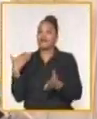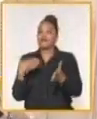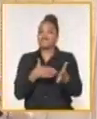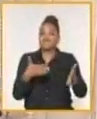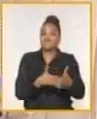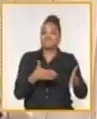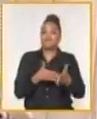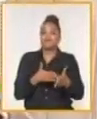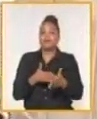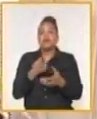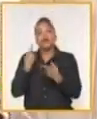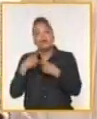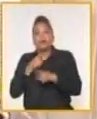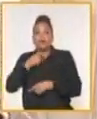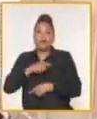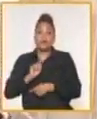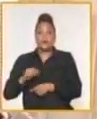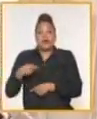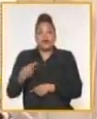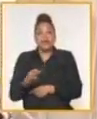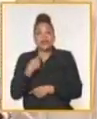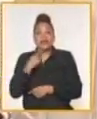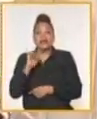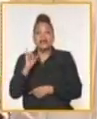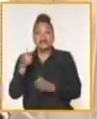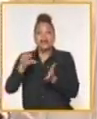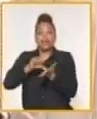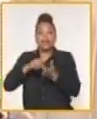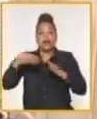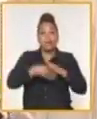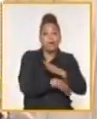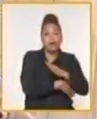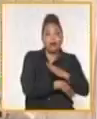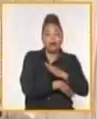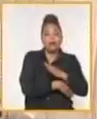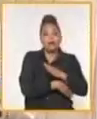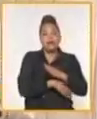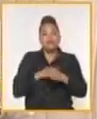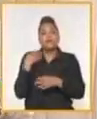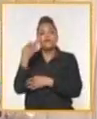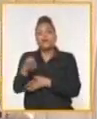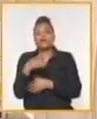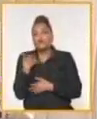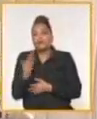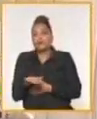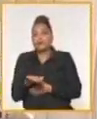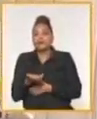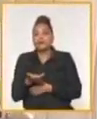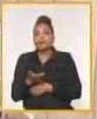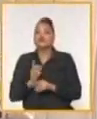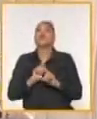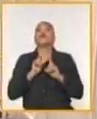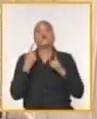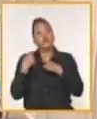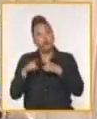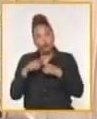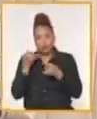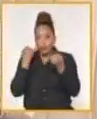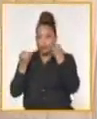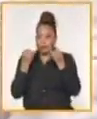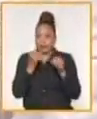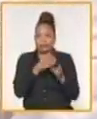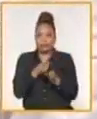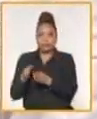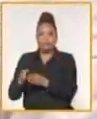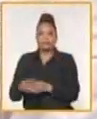Otra cosa sería, si mañana Irán cae, pues entonces, aunque no voy a hablar de lo que puede pasar en la guerra, entonces habría otro Bueno, yo no soy experto en Medio